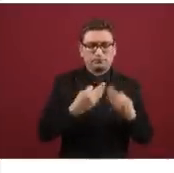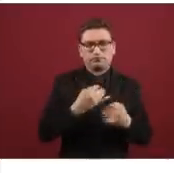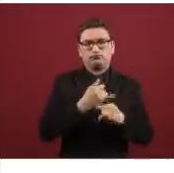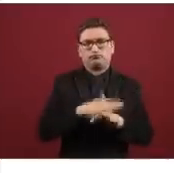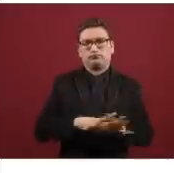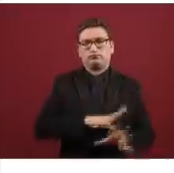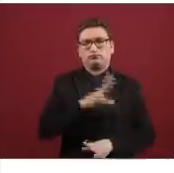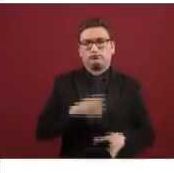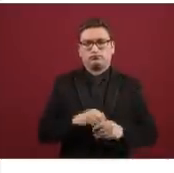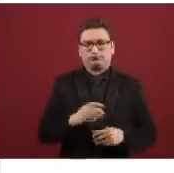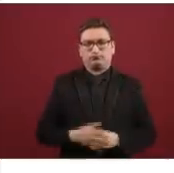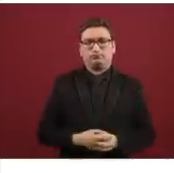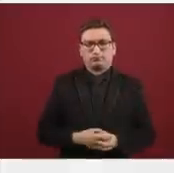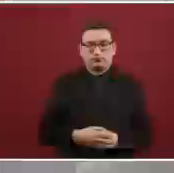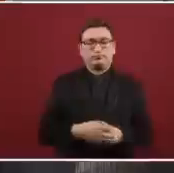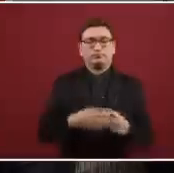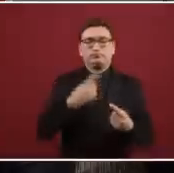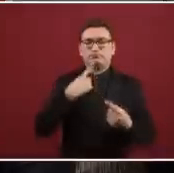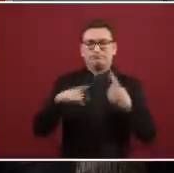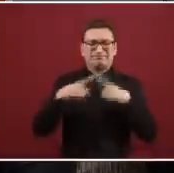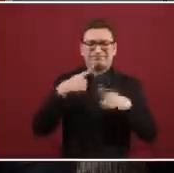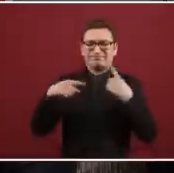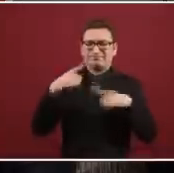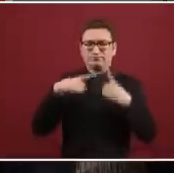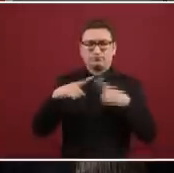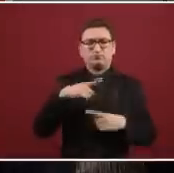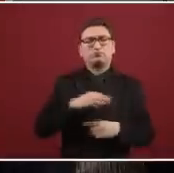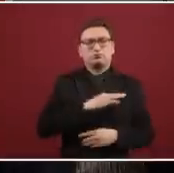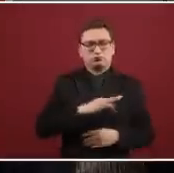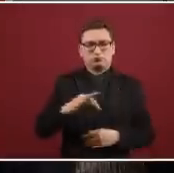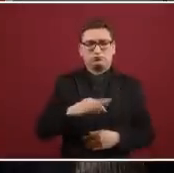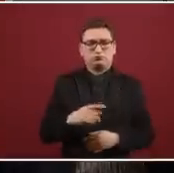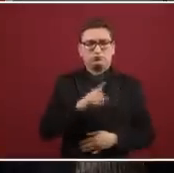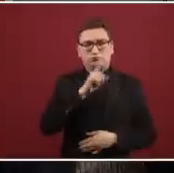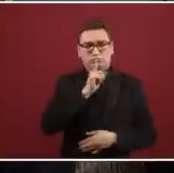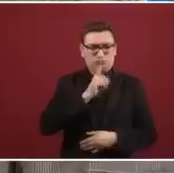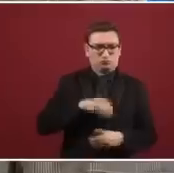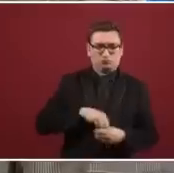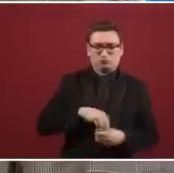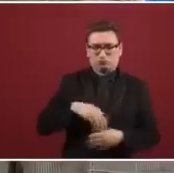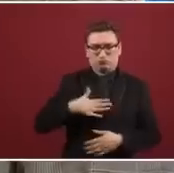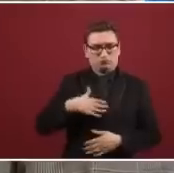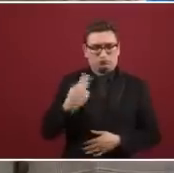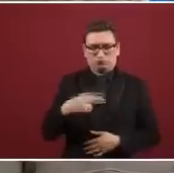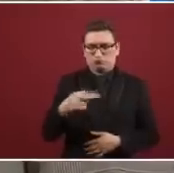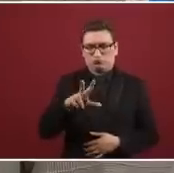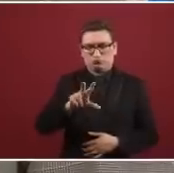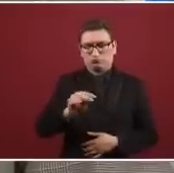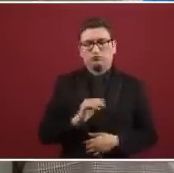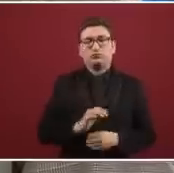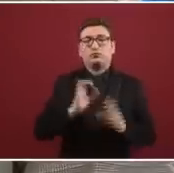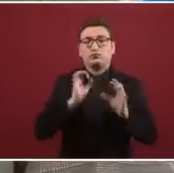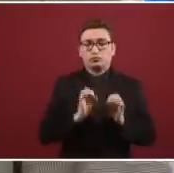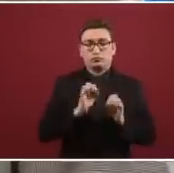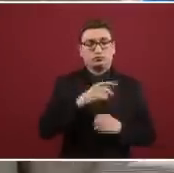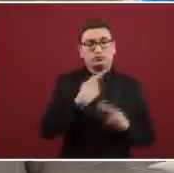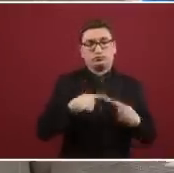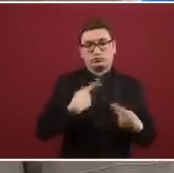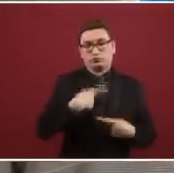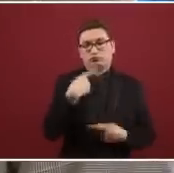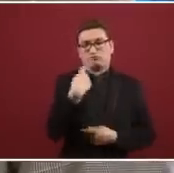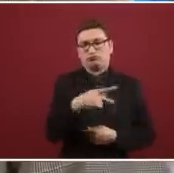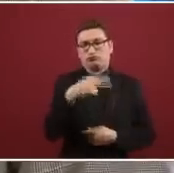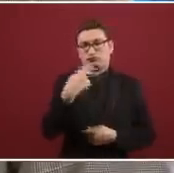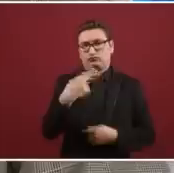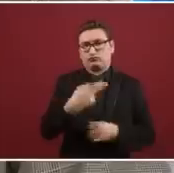datos. Las denuncias y quejas pueden ser anónimas, si así se decide, o el consumidor puede dar